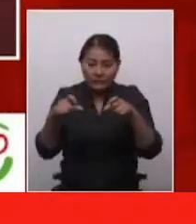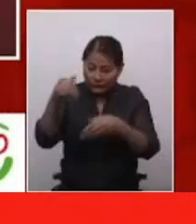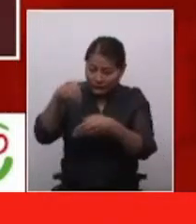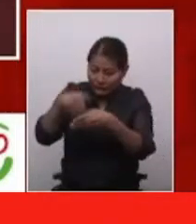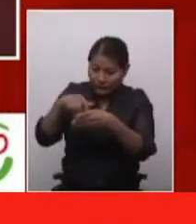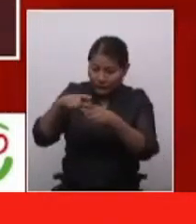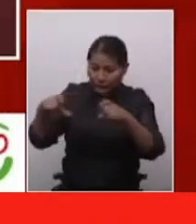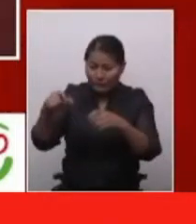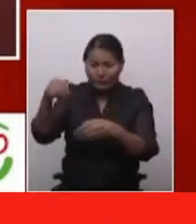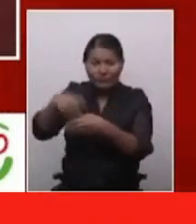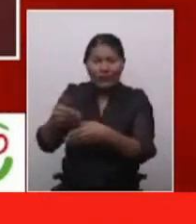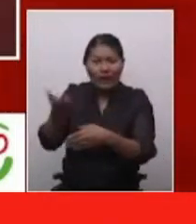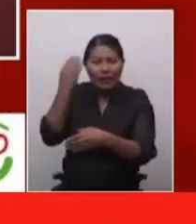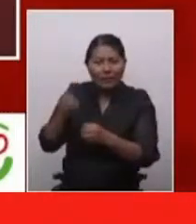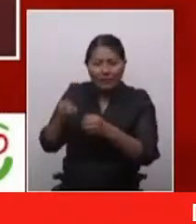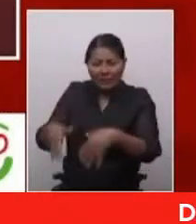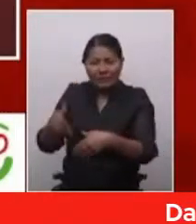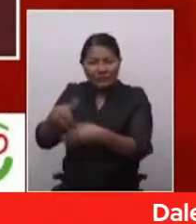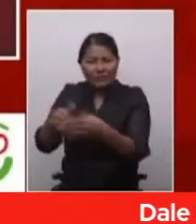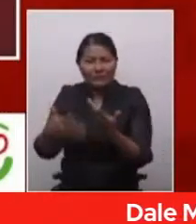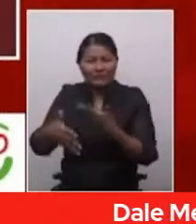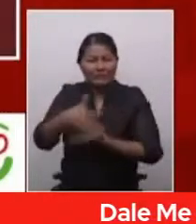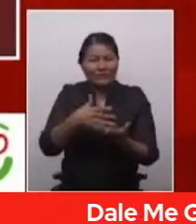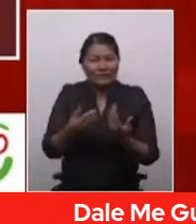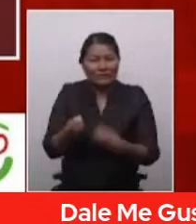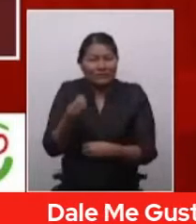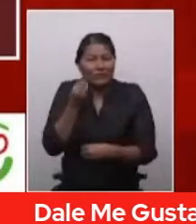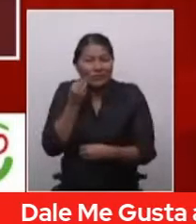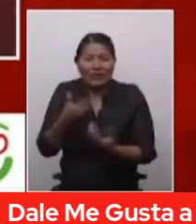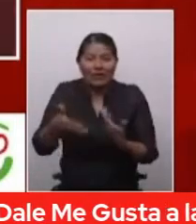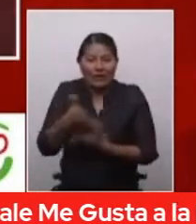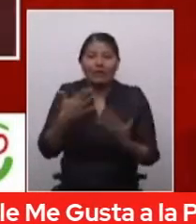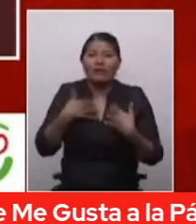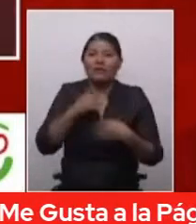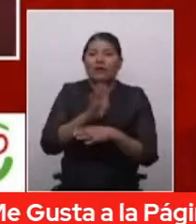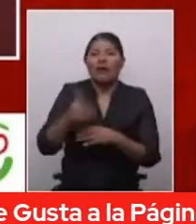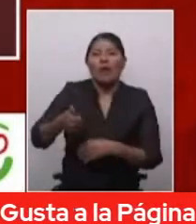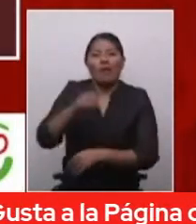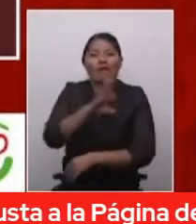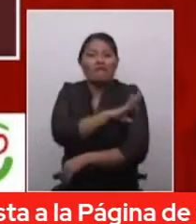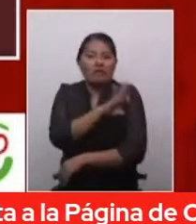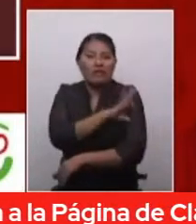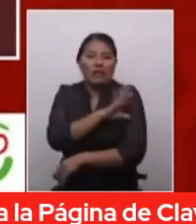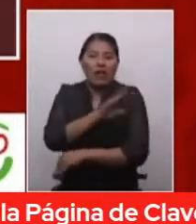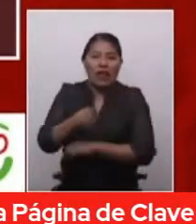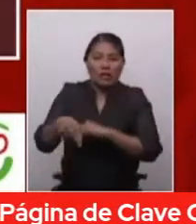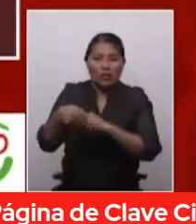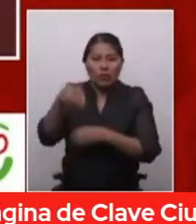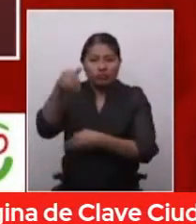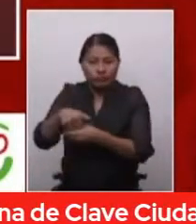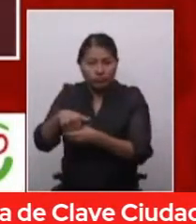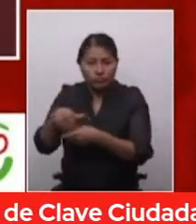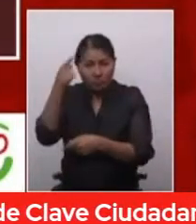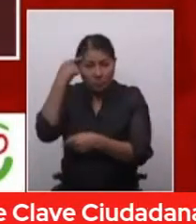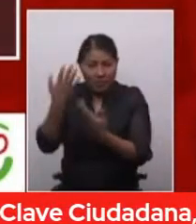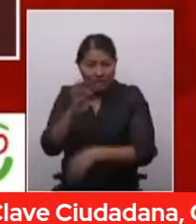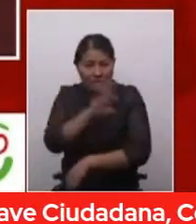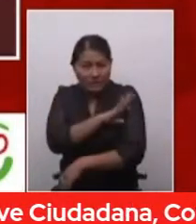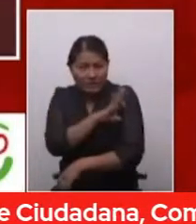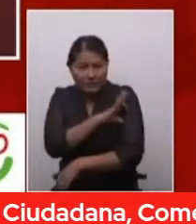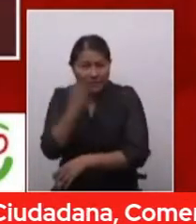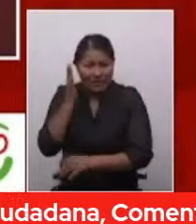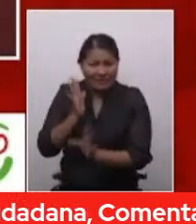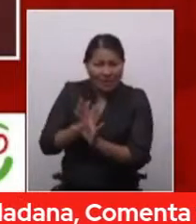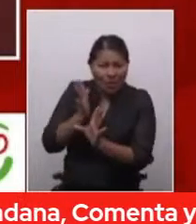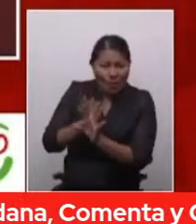cajero. Es una tontería, una nadería, y el fiscal lo archivó porque dice que ni es violencia física ni es violencia psicológica